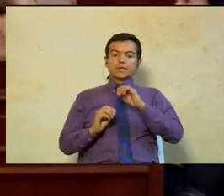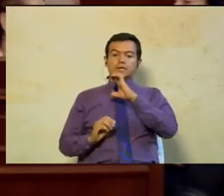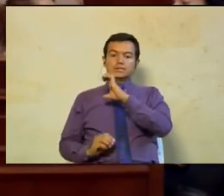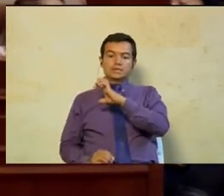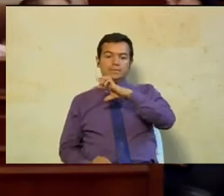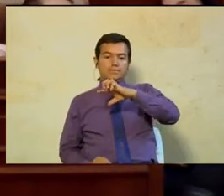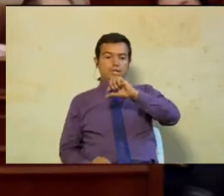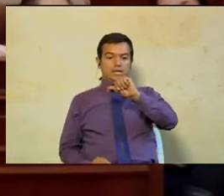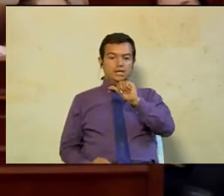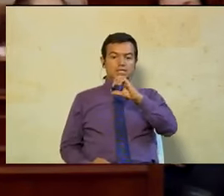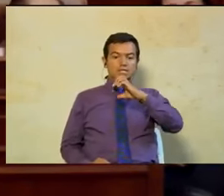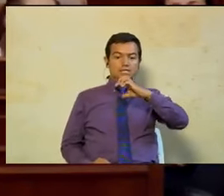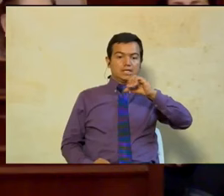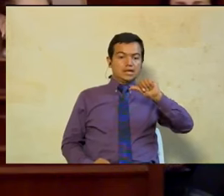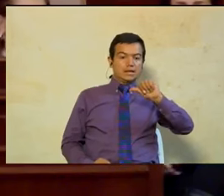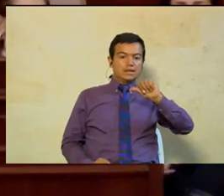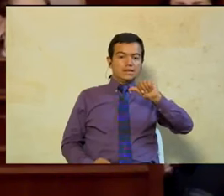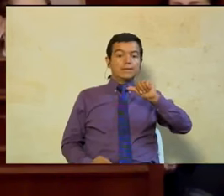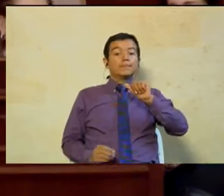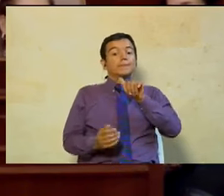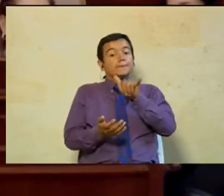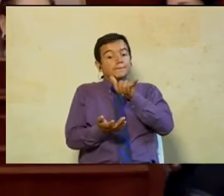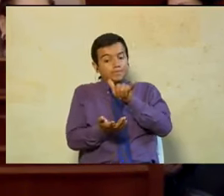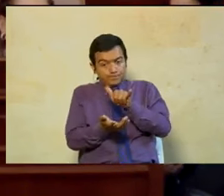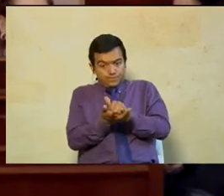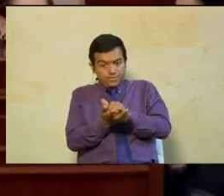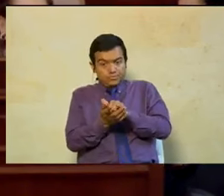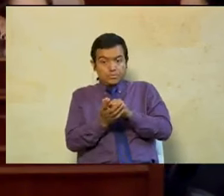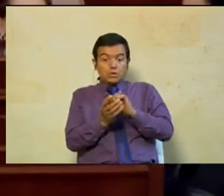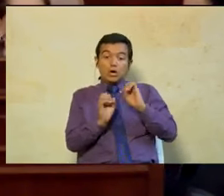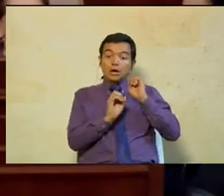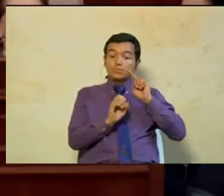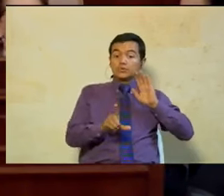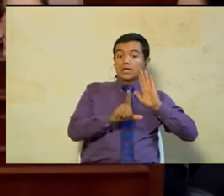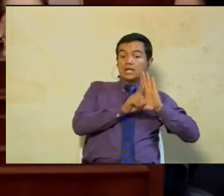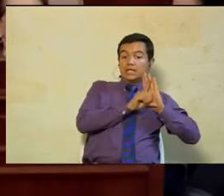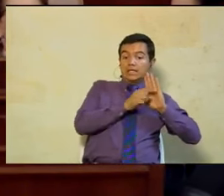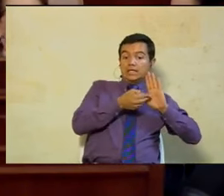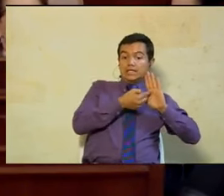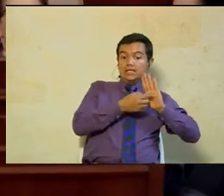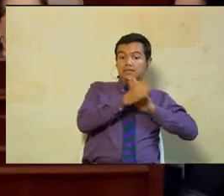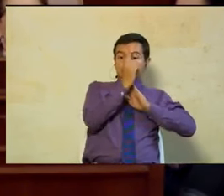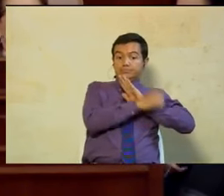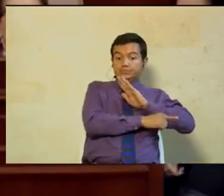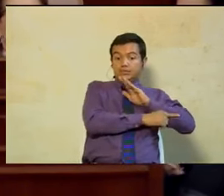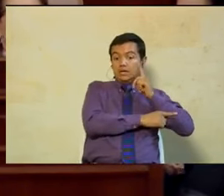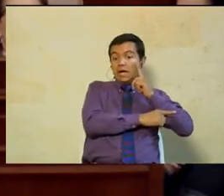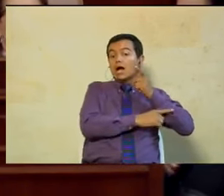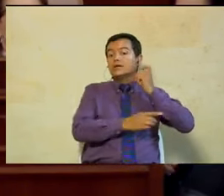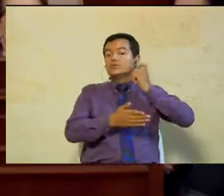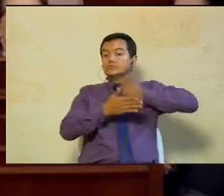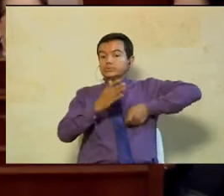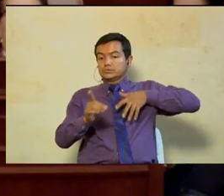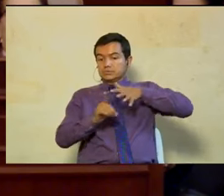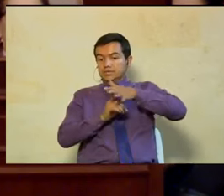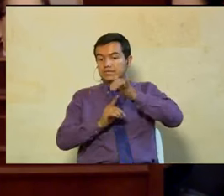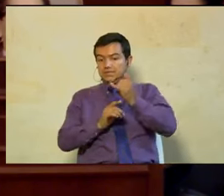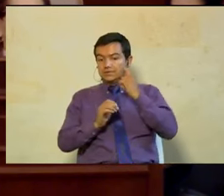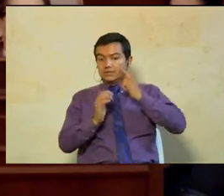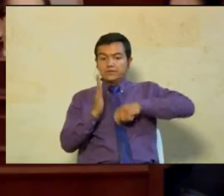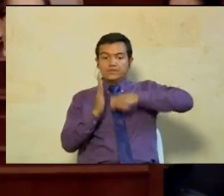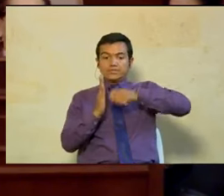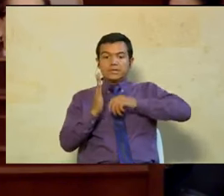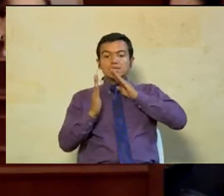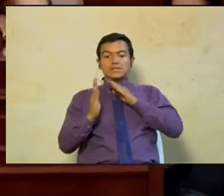cpaca salvo que exista una ley procesal especial firma Rafael Romero piñeros señor